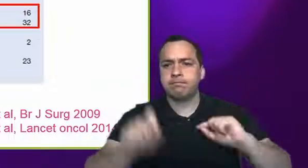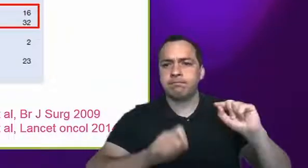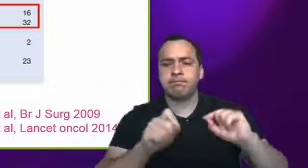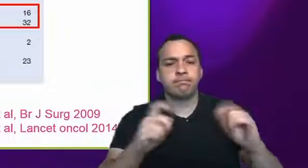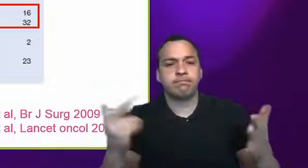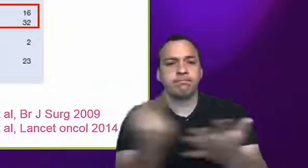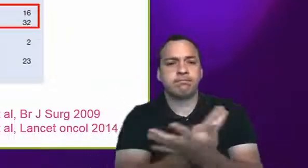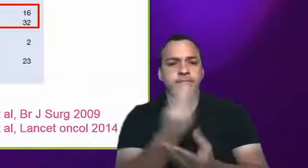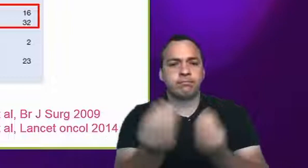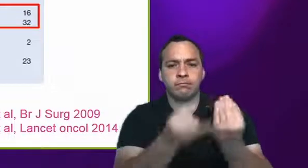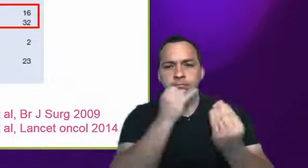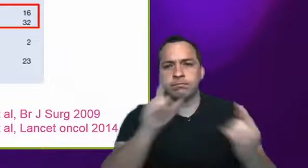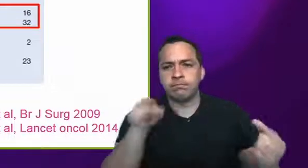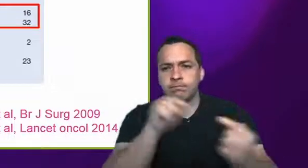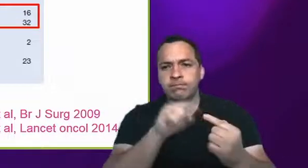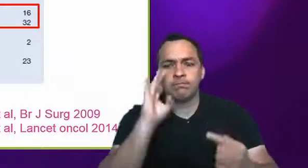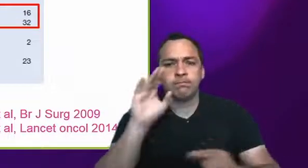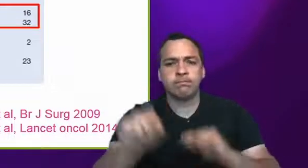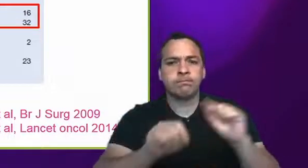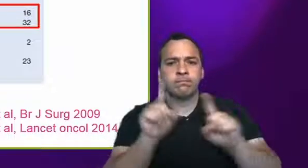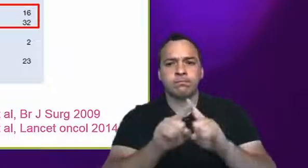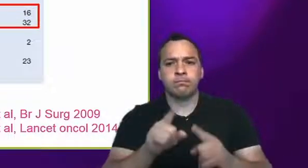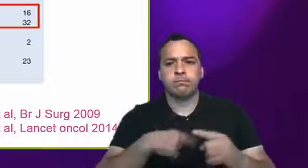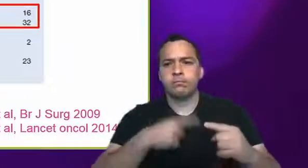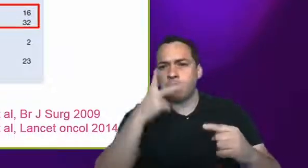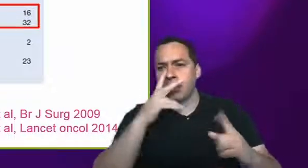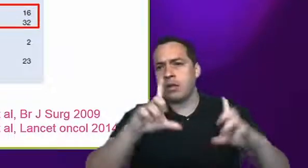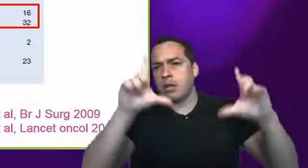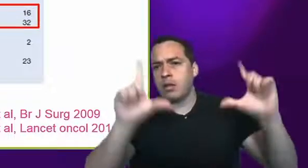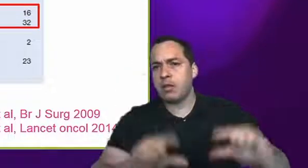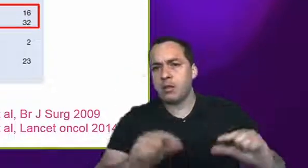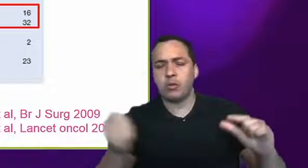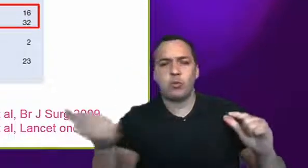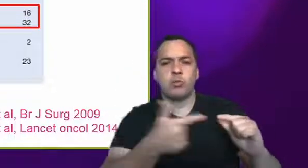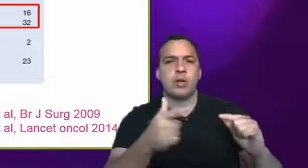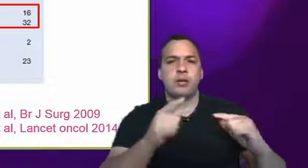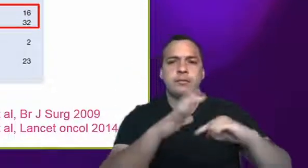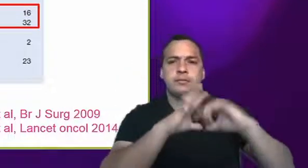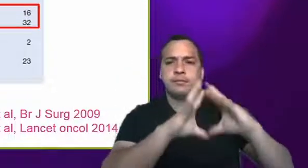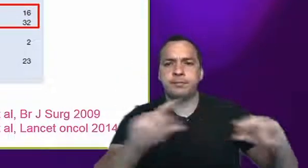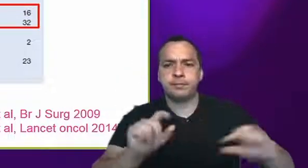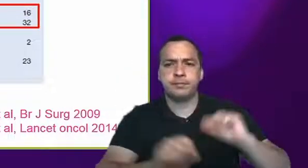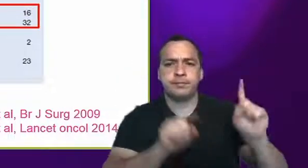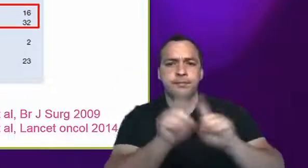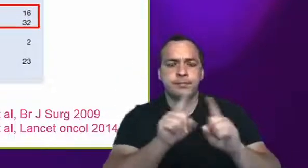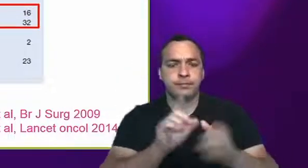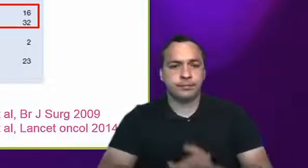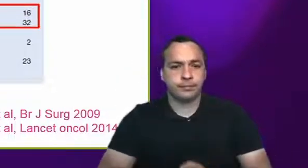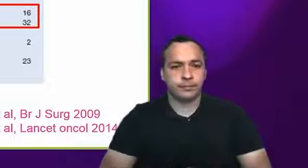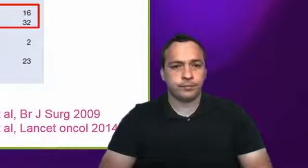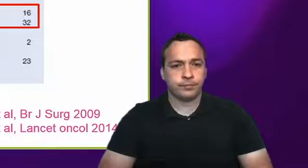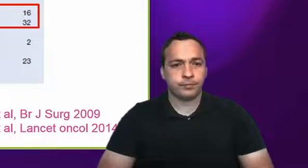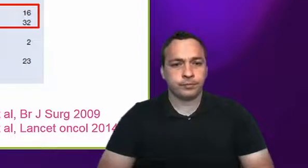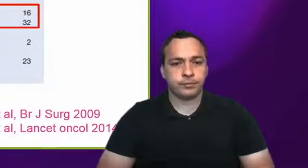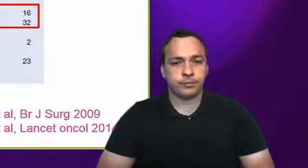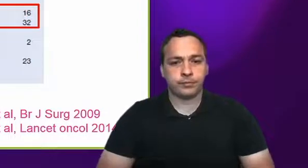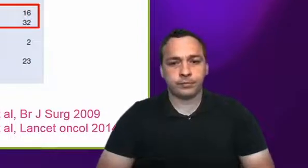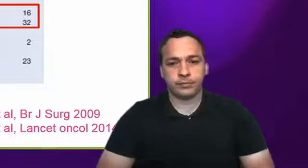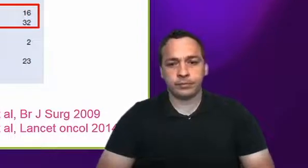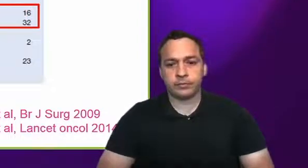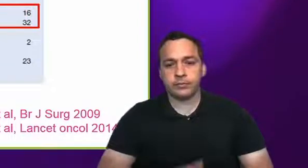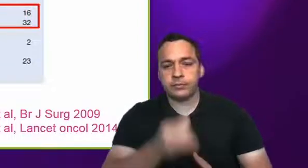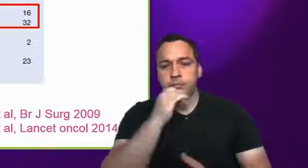donde el objetivo es más paliativo que curativo. Ofrecemos el trasplante de hígado a un paciente, por ejemplo,